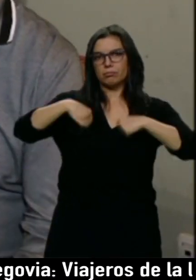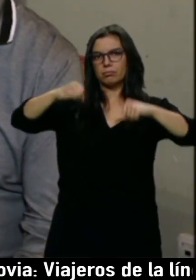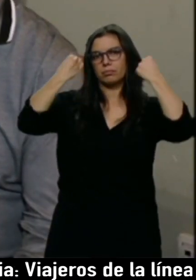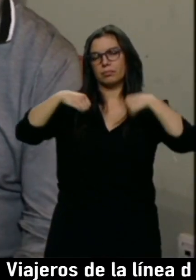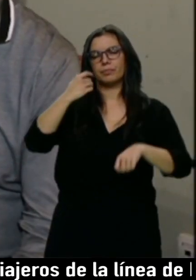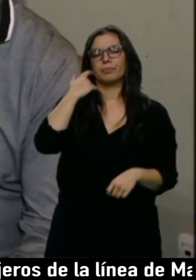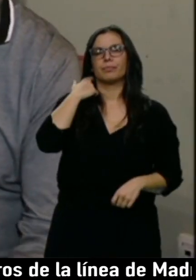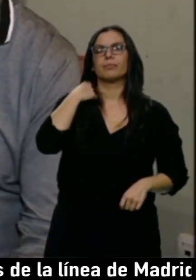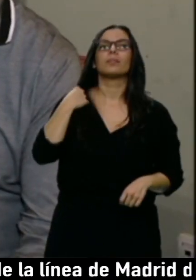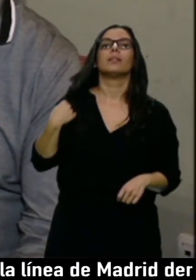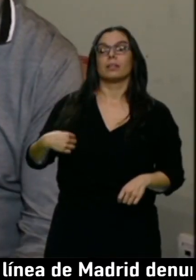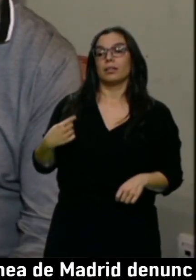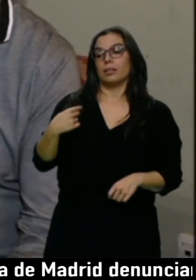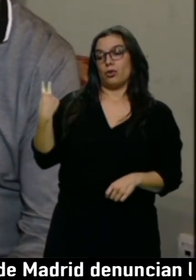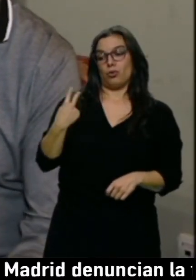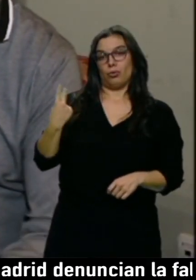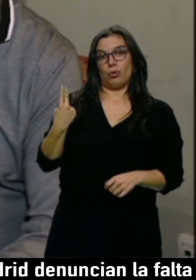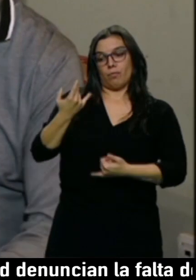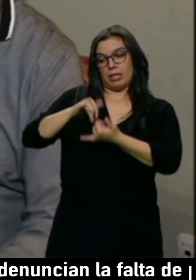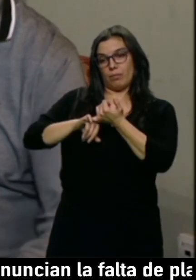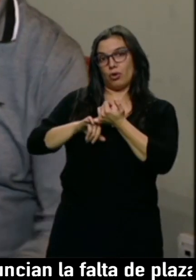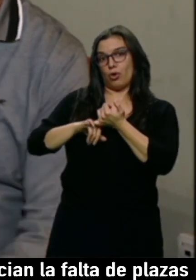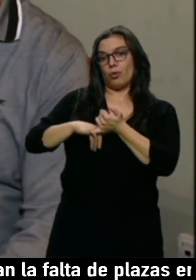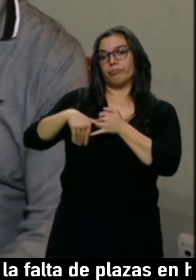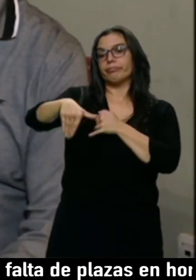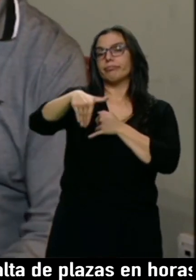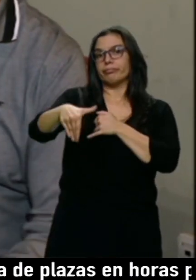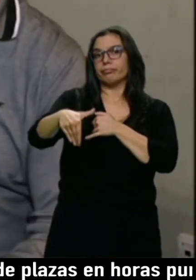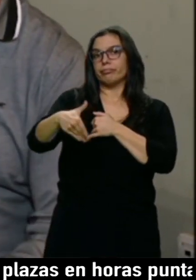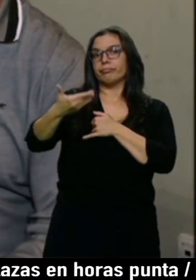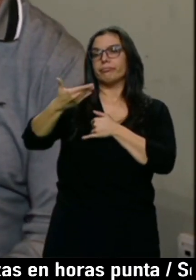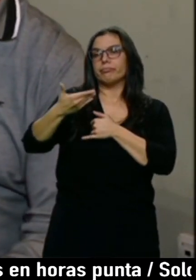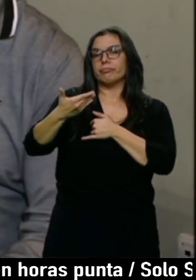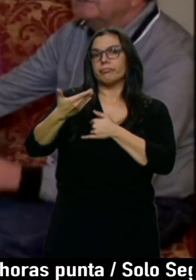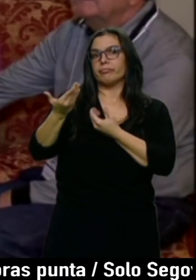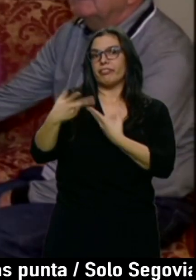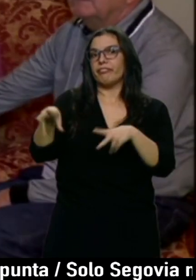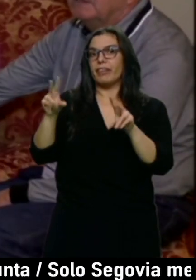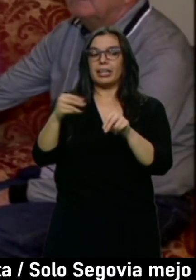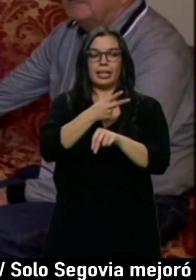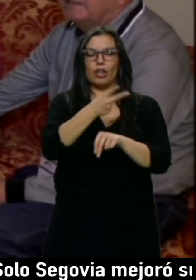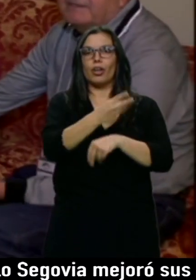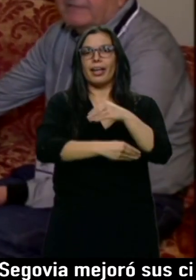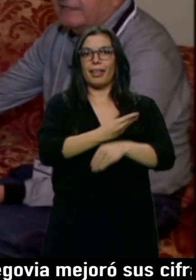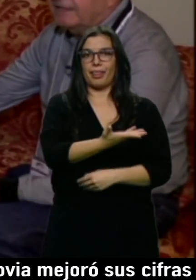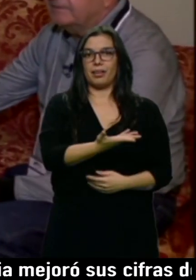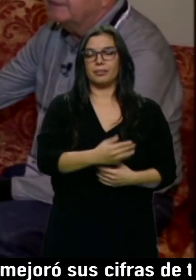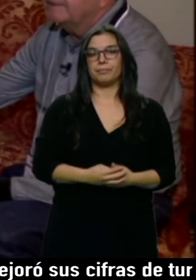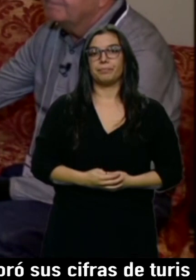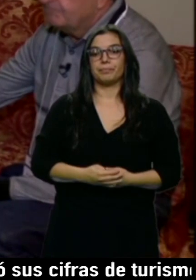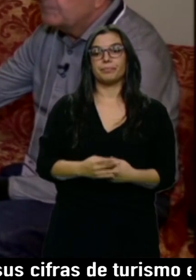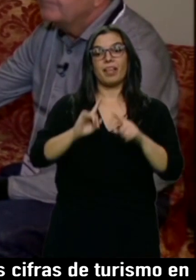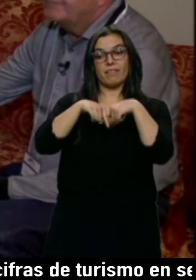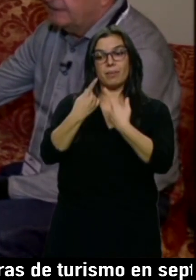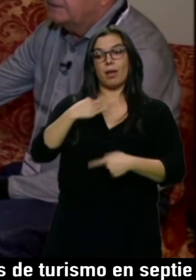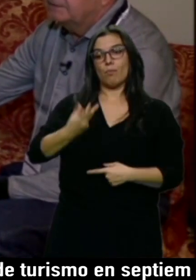de 4 días no sabemos lo que vamos a durar. ¿Y dónde se quedan estas criaturas? ¿Con quién se quedan estas criaturas? Pero hoy esta familia murciana se vuelve a casa